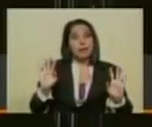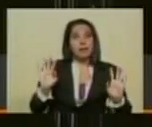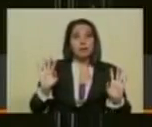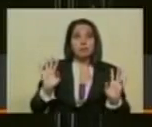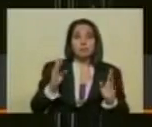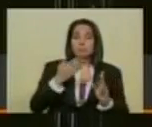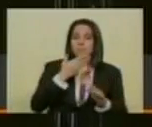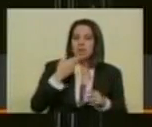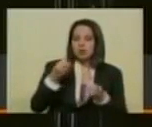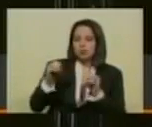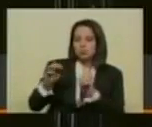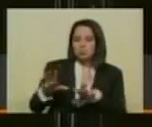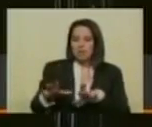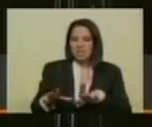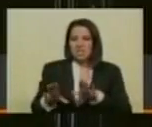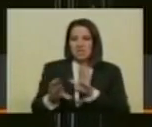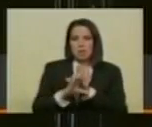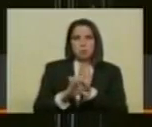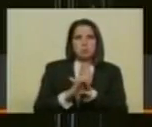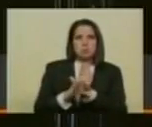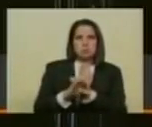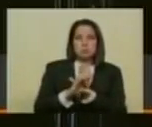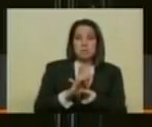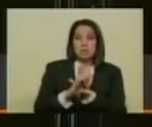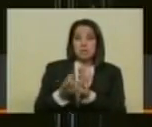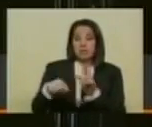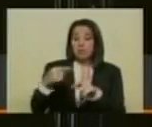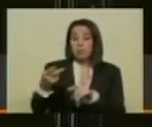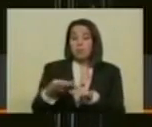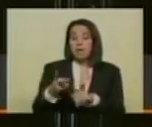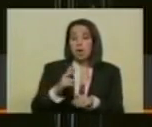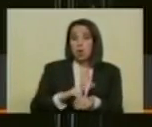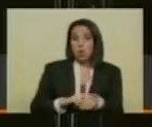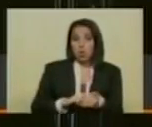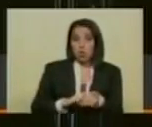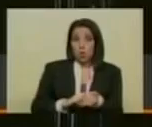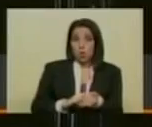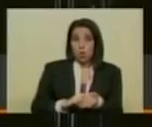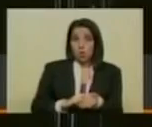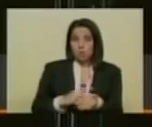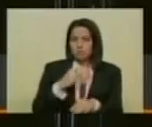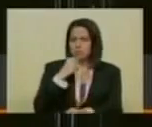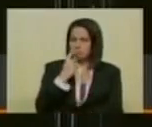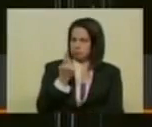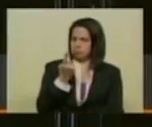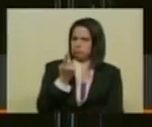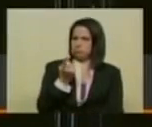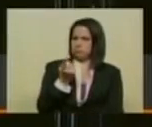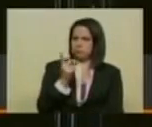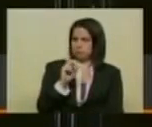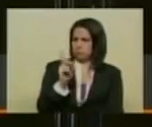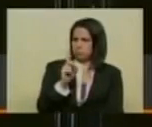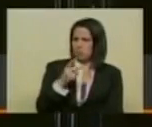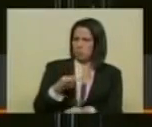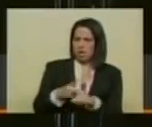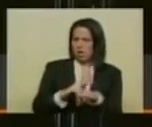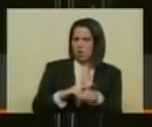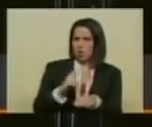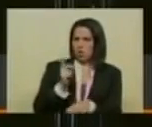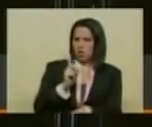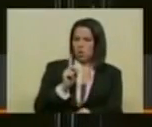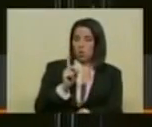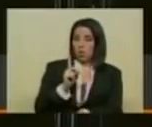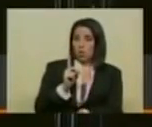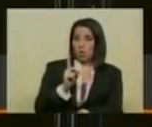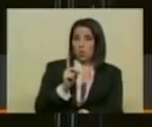no es mejor que suspendas esa constituyente, va a ser peor. Y yo les decía: no va a ser peor nada,